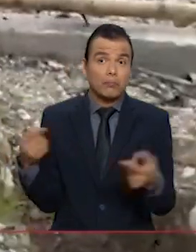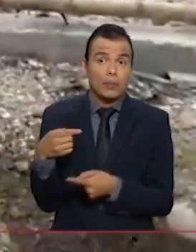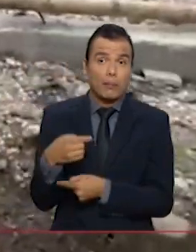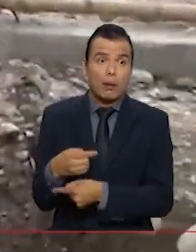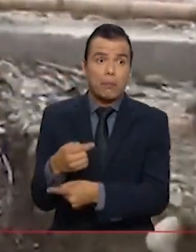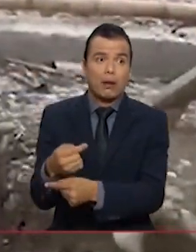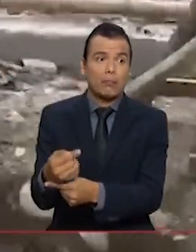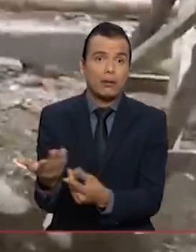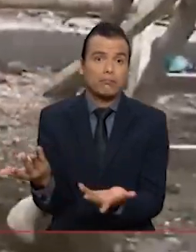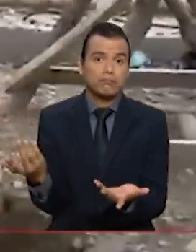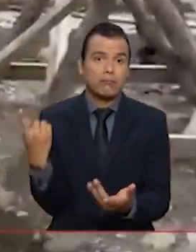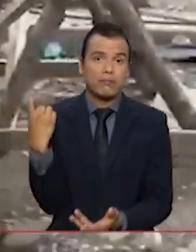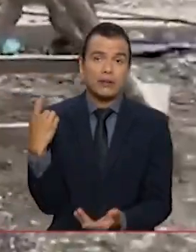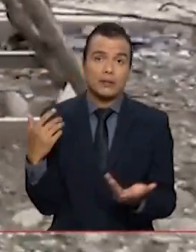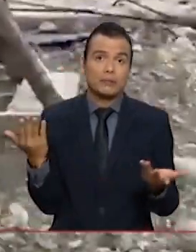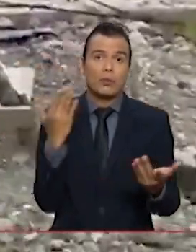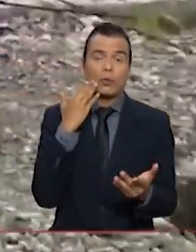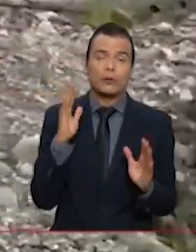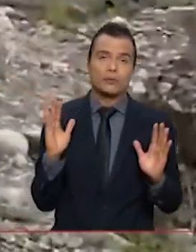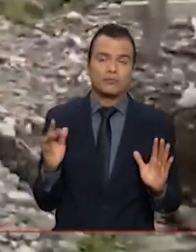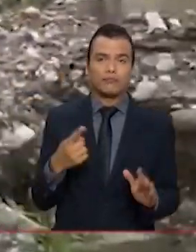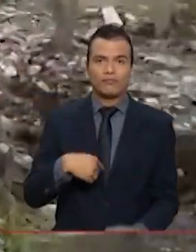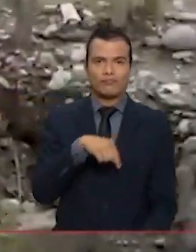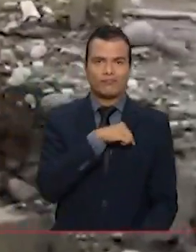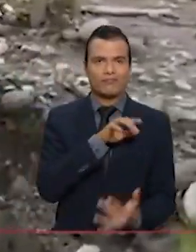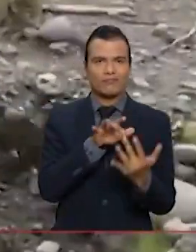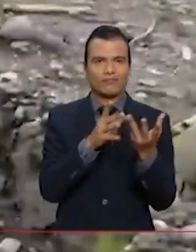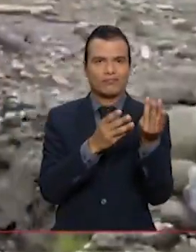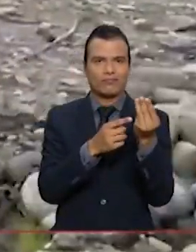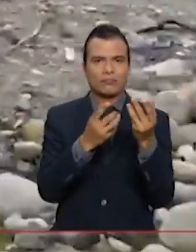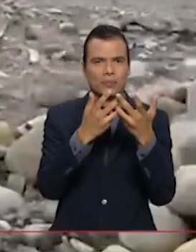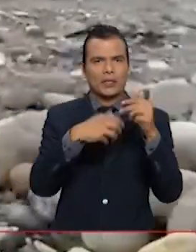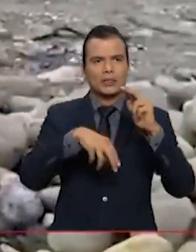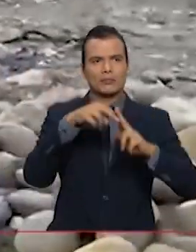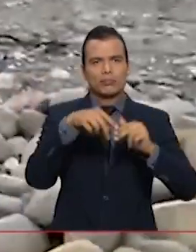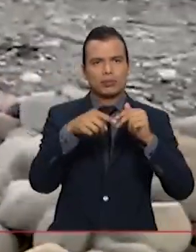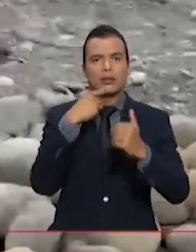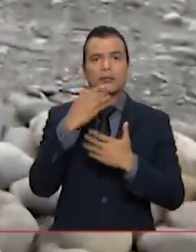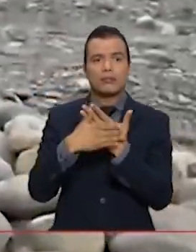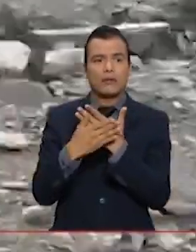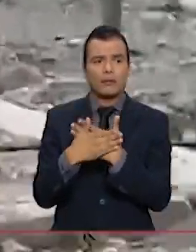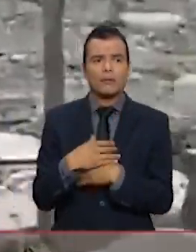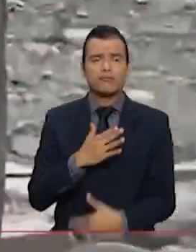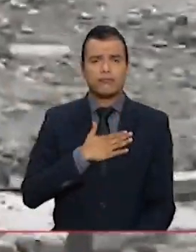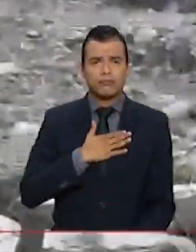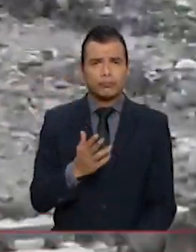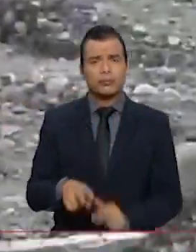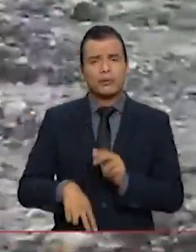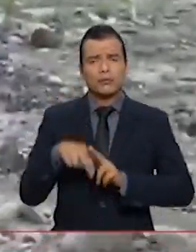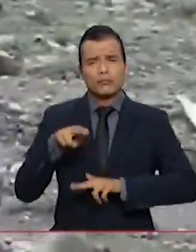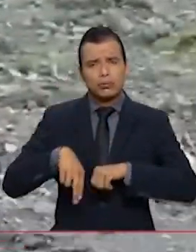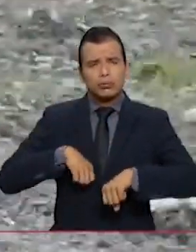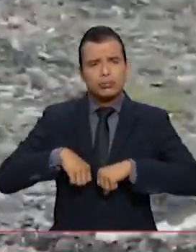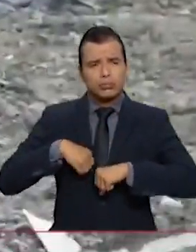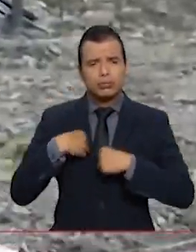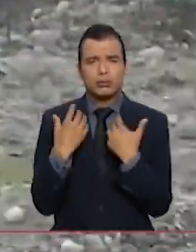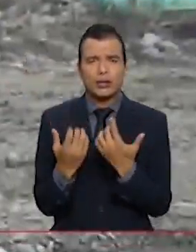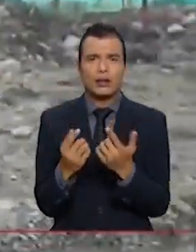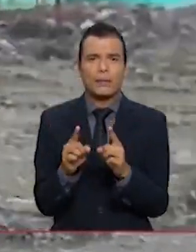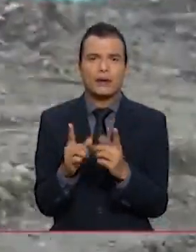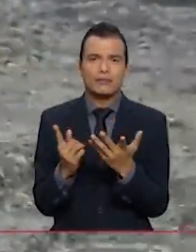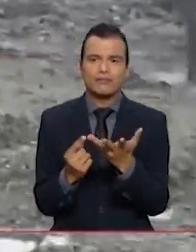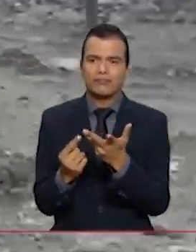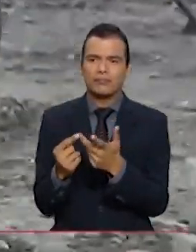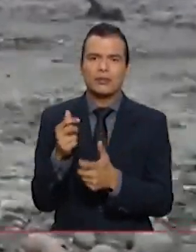judiciales. Telepacífico Noticias contactó al representante de la firma constructora, que asegura tener toda la voluntad para agilizar los trabajos, pero